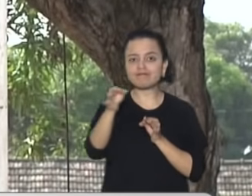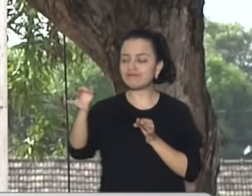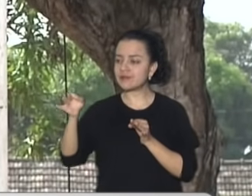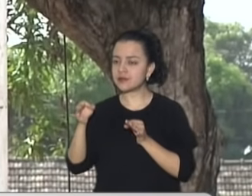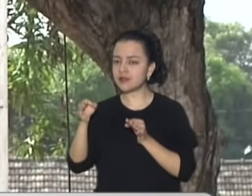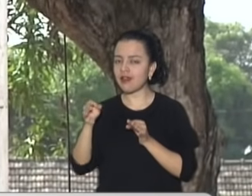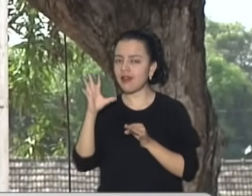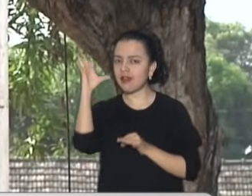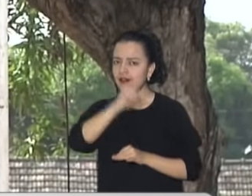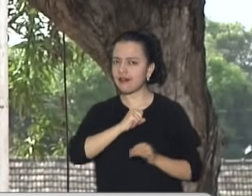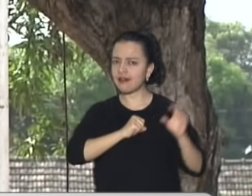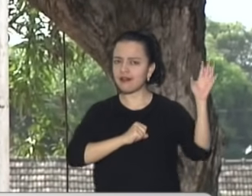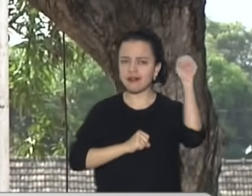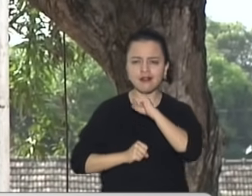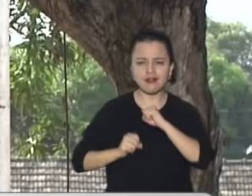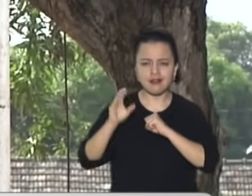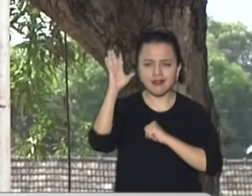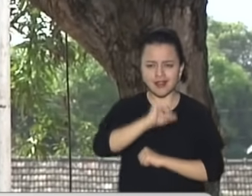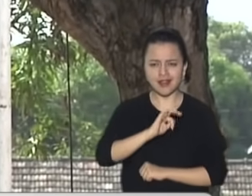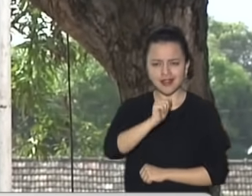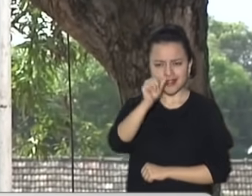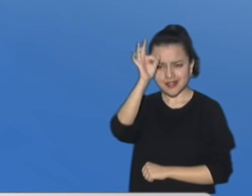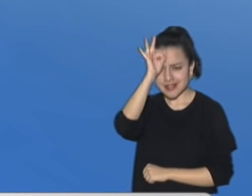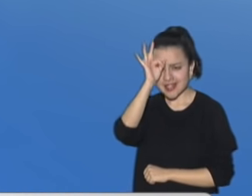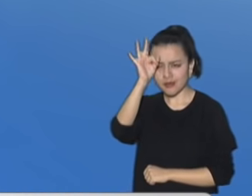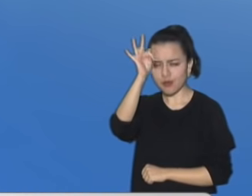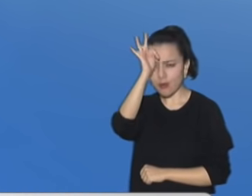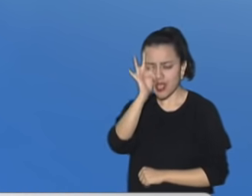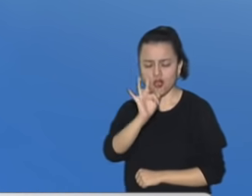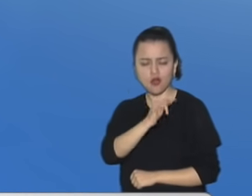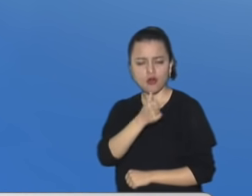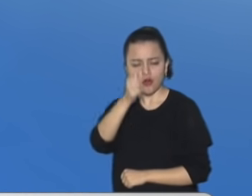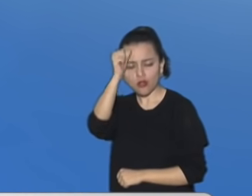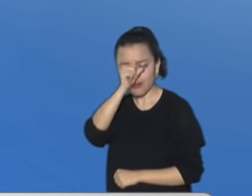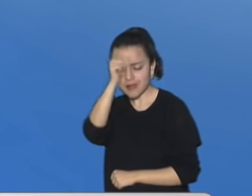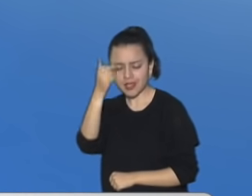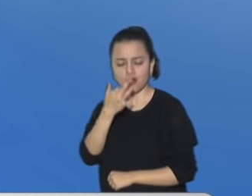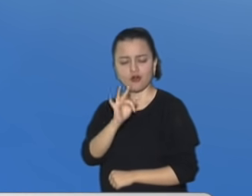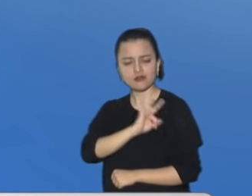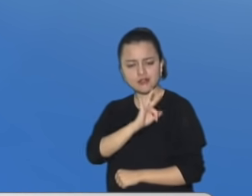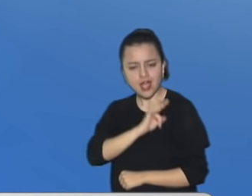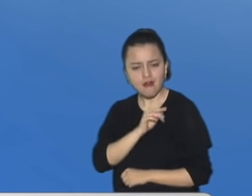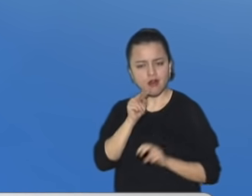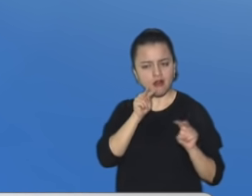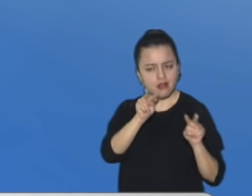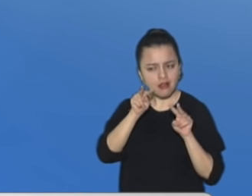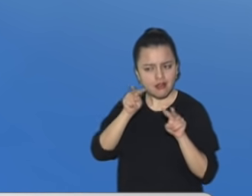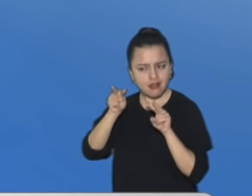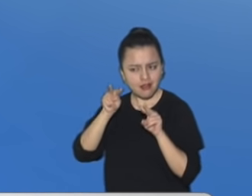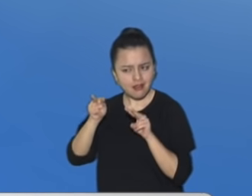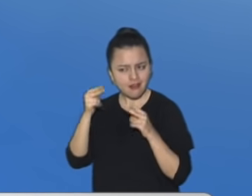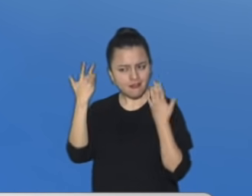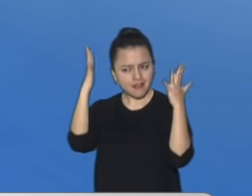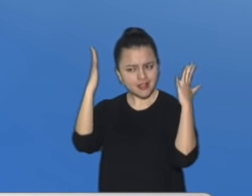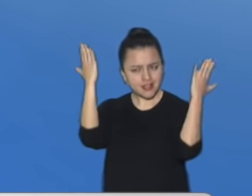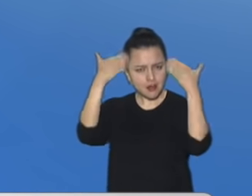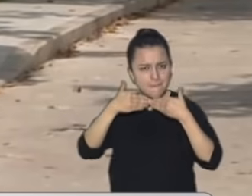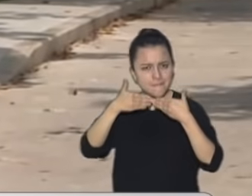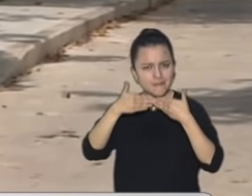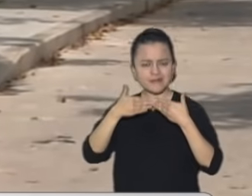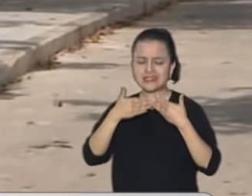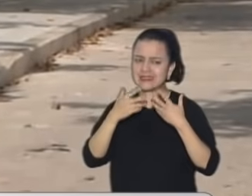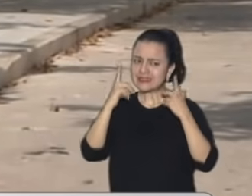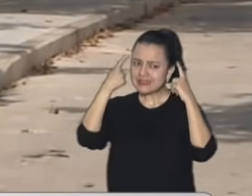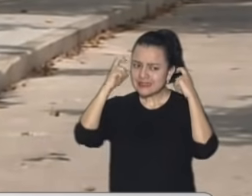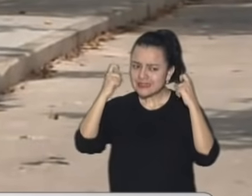descubren celebraciones clandestinas que particulares han desarrollado como fiestas de precarnaval. Con este panorama, la Gobernación